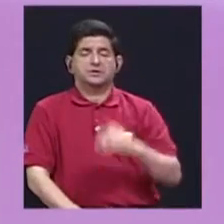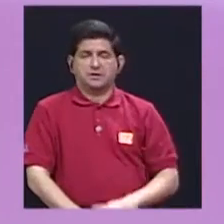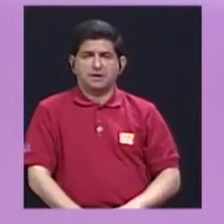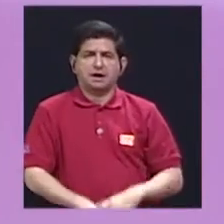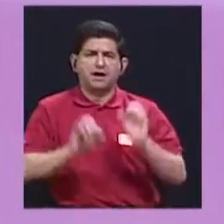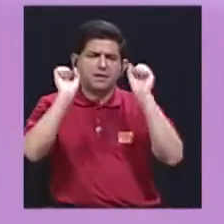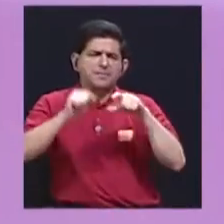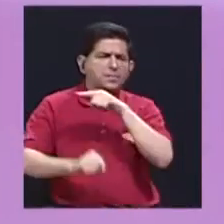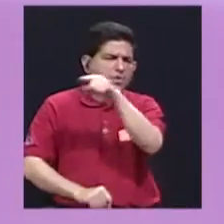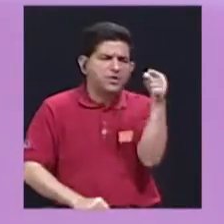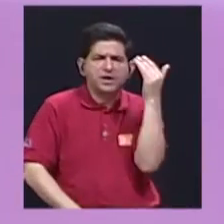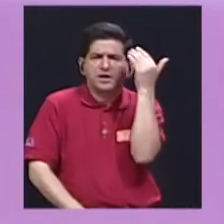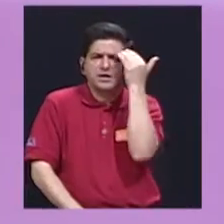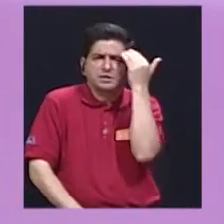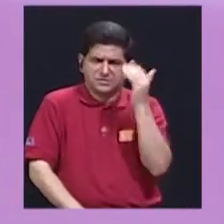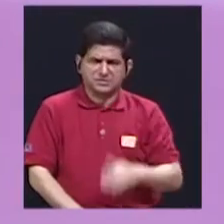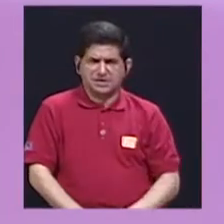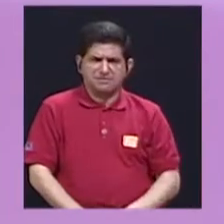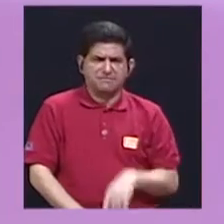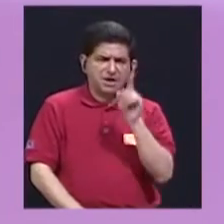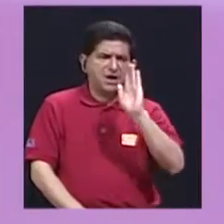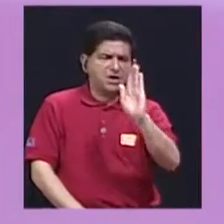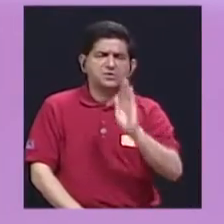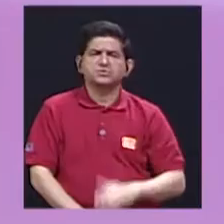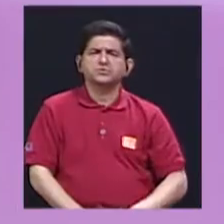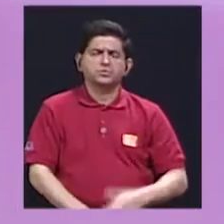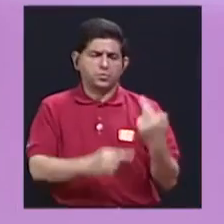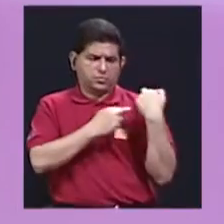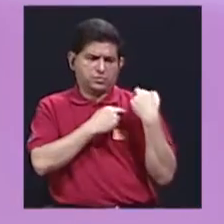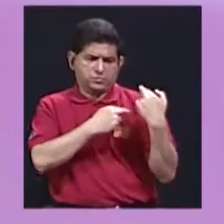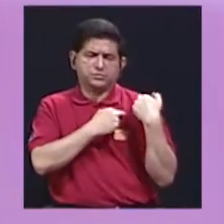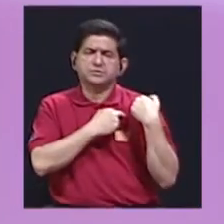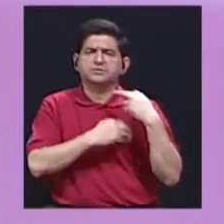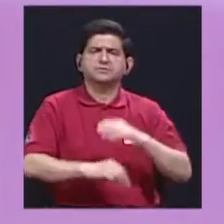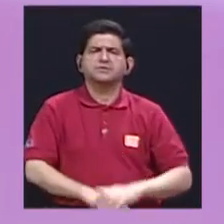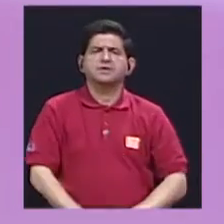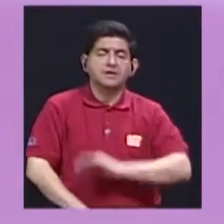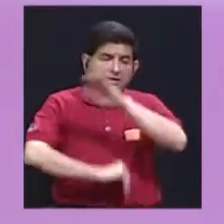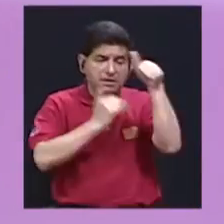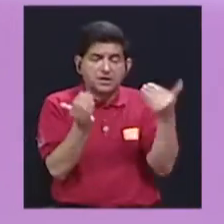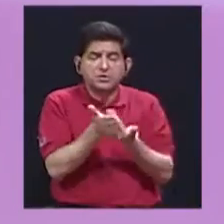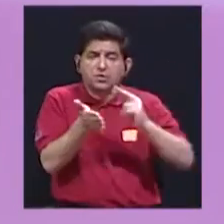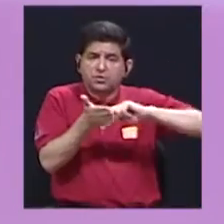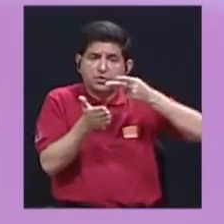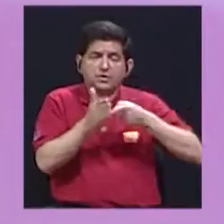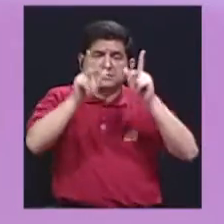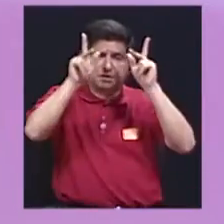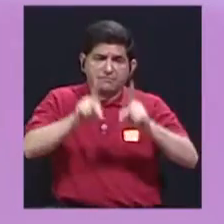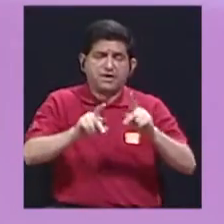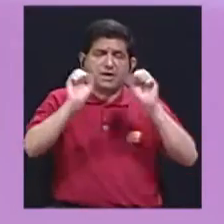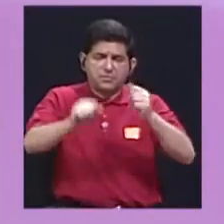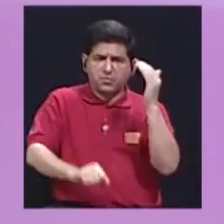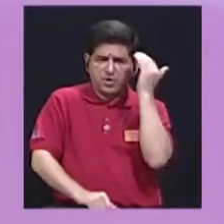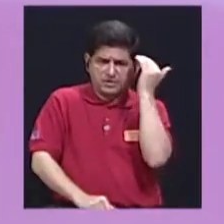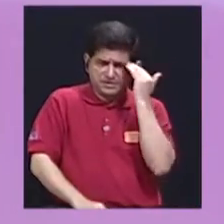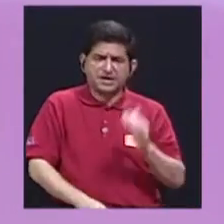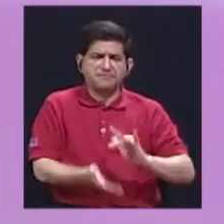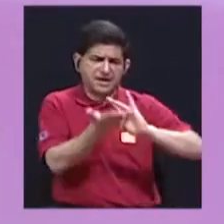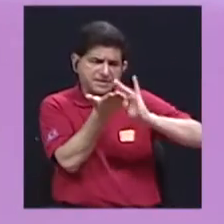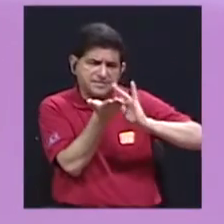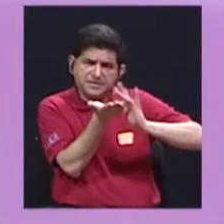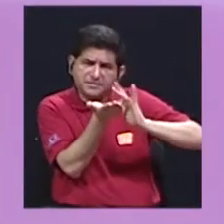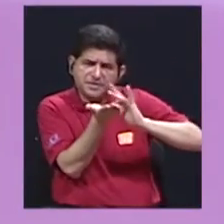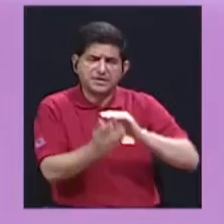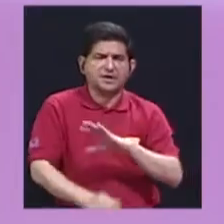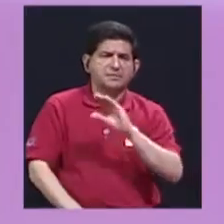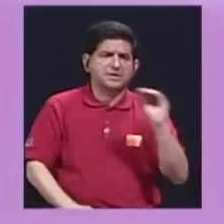pueden ellos saber acerca de sus deberes y todo lo que un paciente puede conocer en cuanto a medicamentos